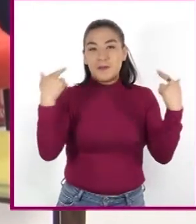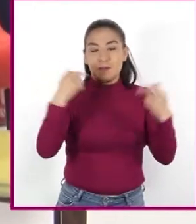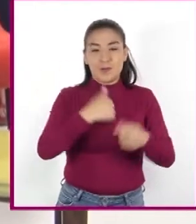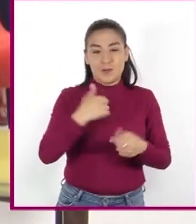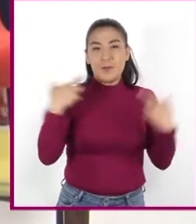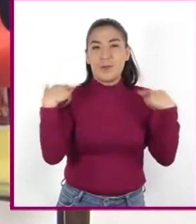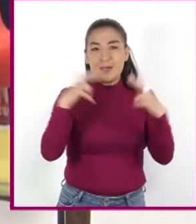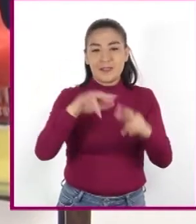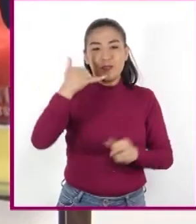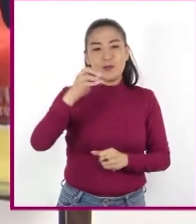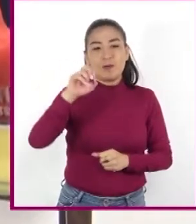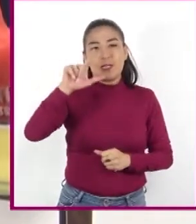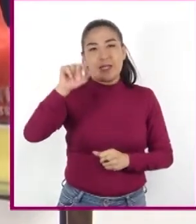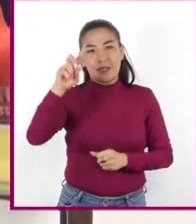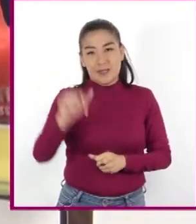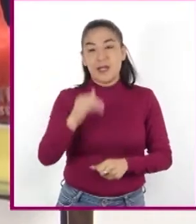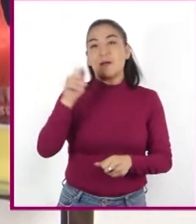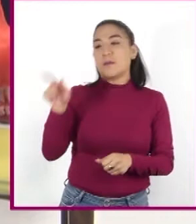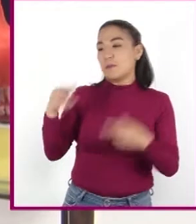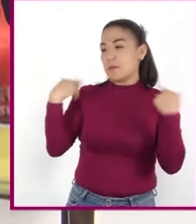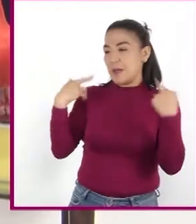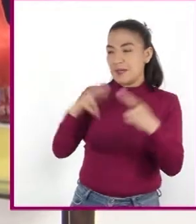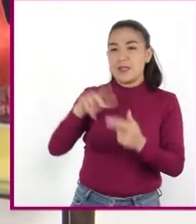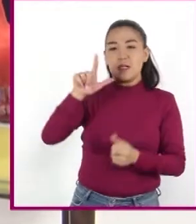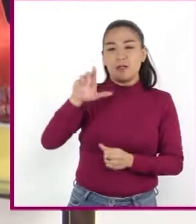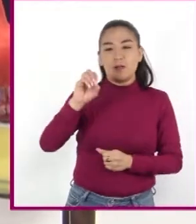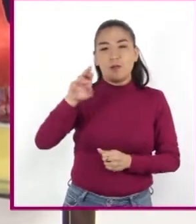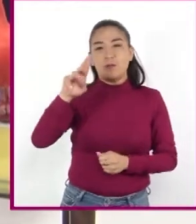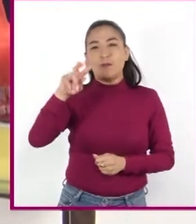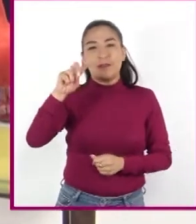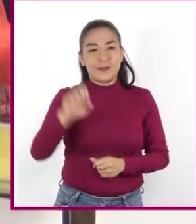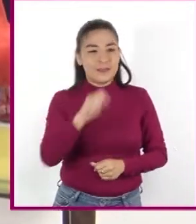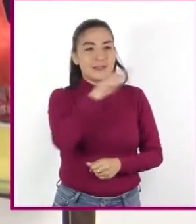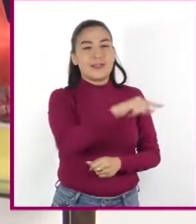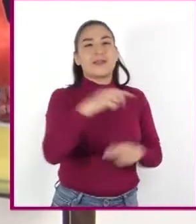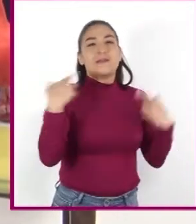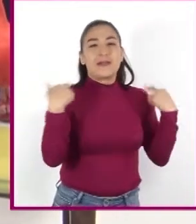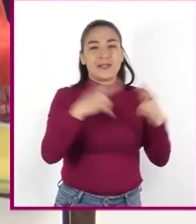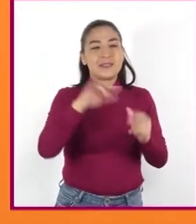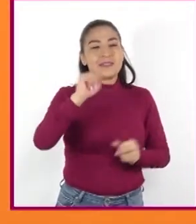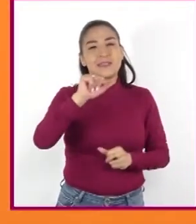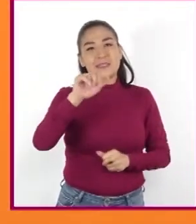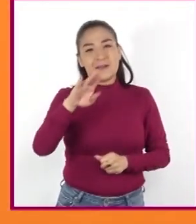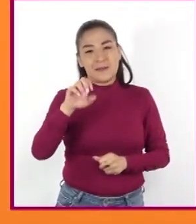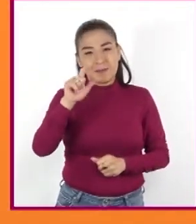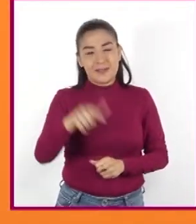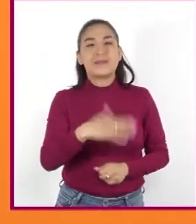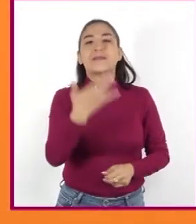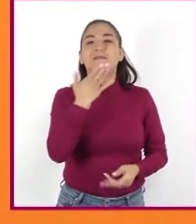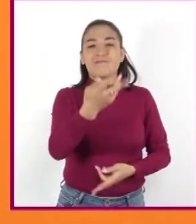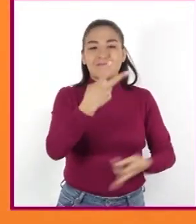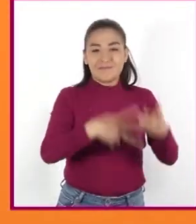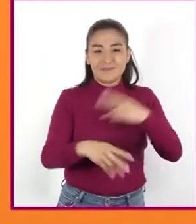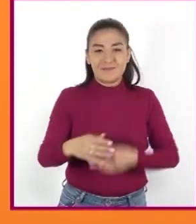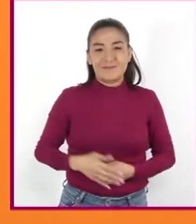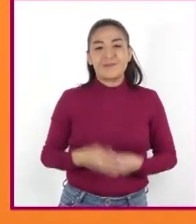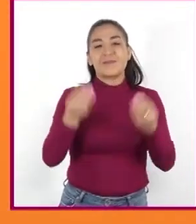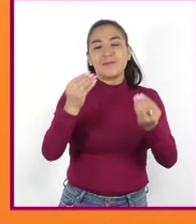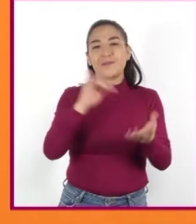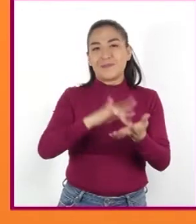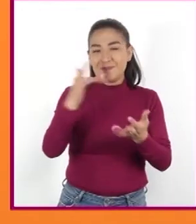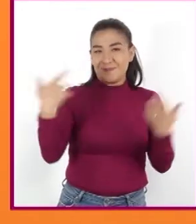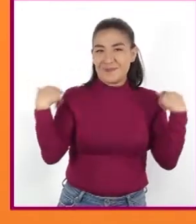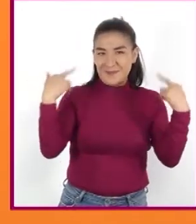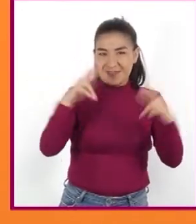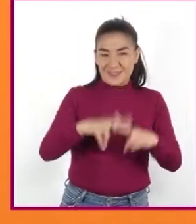me acompañan las maestras Lourdes de Santos y Elizabeth Montiel. Bienvenidas. Muchas gracias, maestra